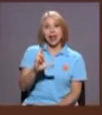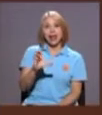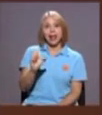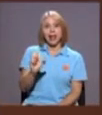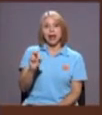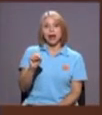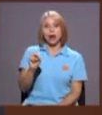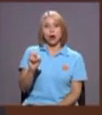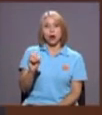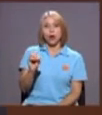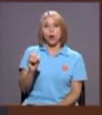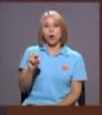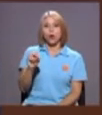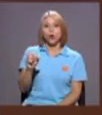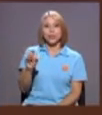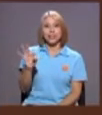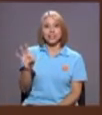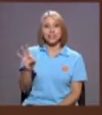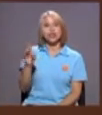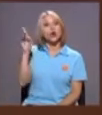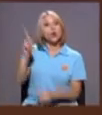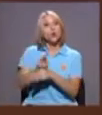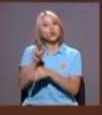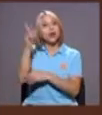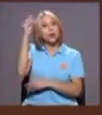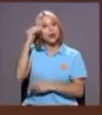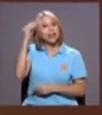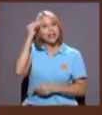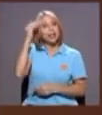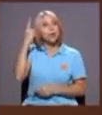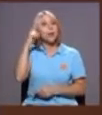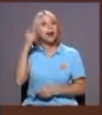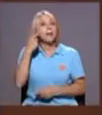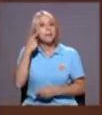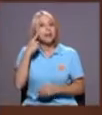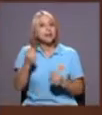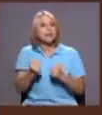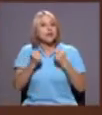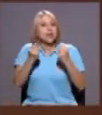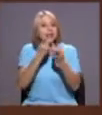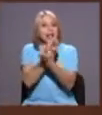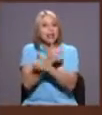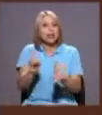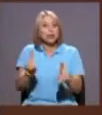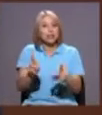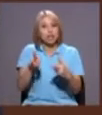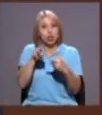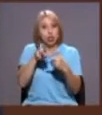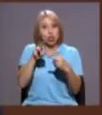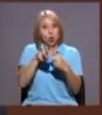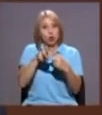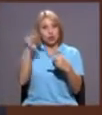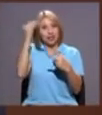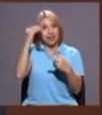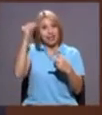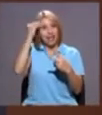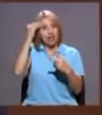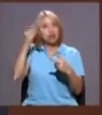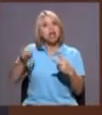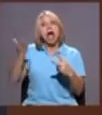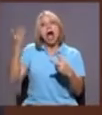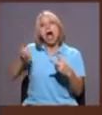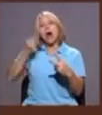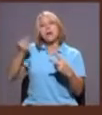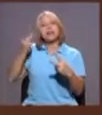criterios que usa para decir si es fortalecida la democracia, 2 criterios que generalmente se pasan por alto, que a mí me